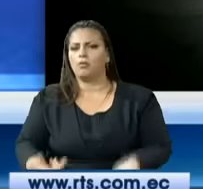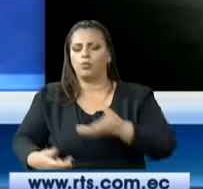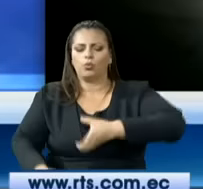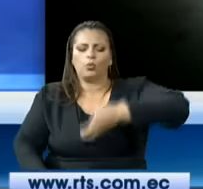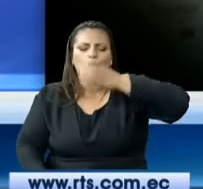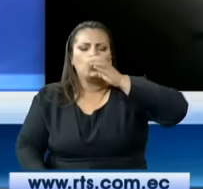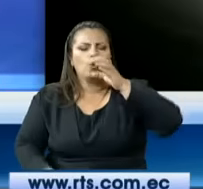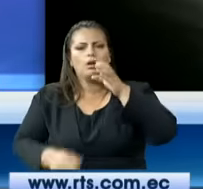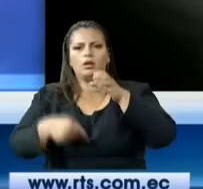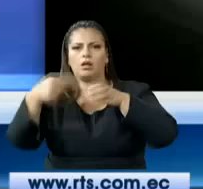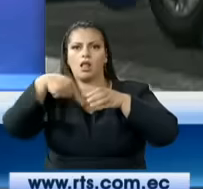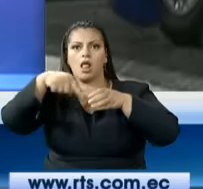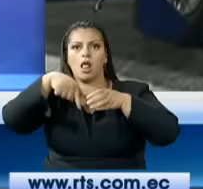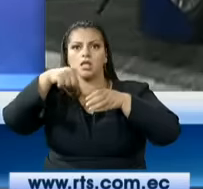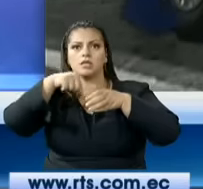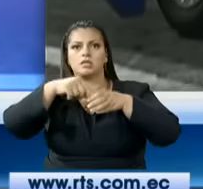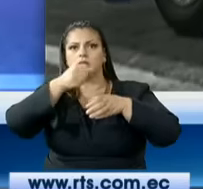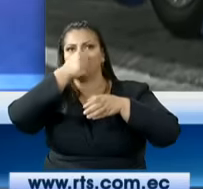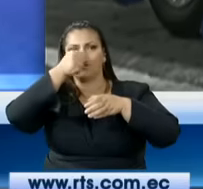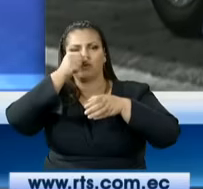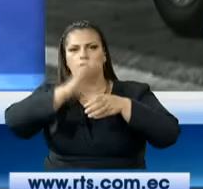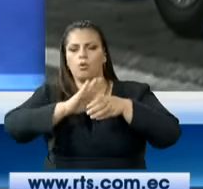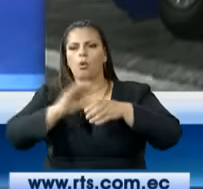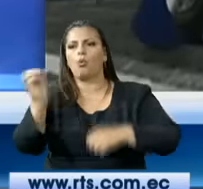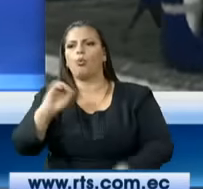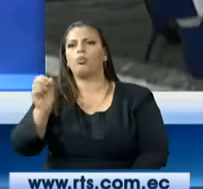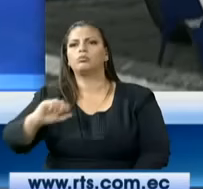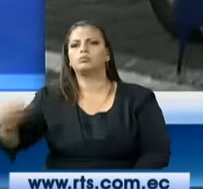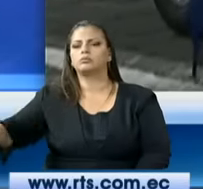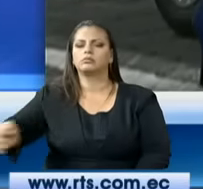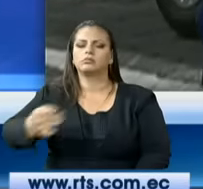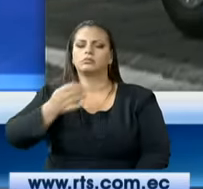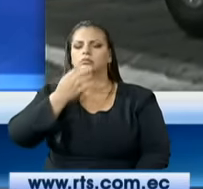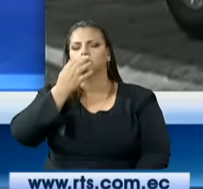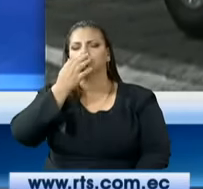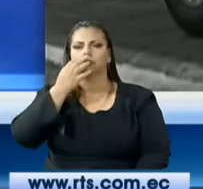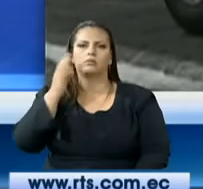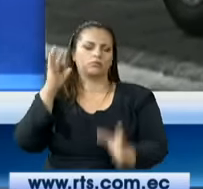cosa por el estilo, basta el simple contacto a través de la piel